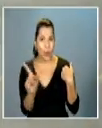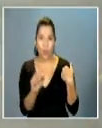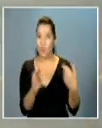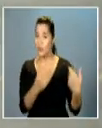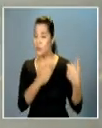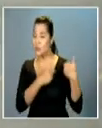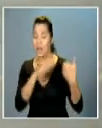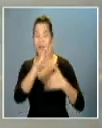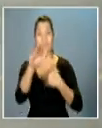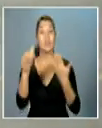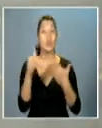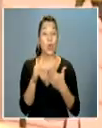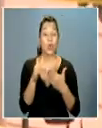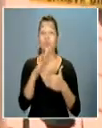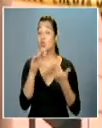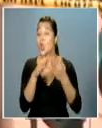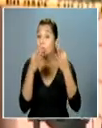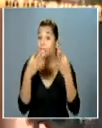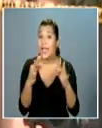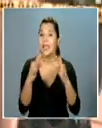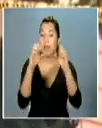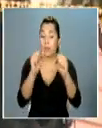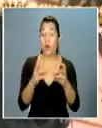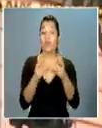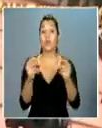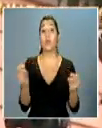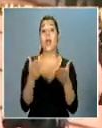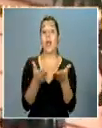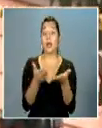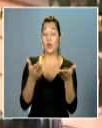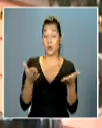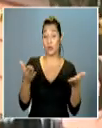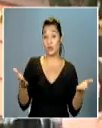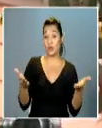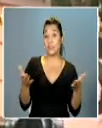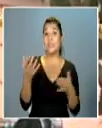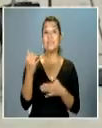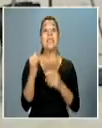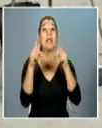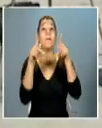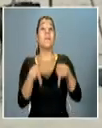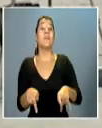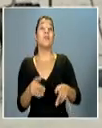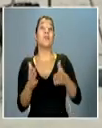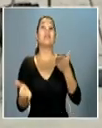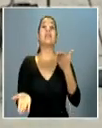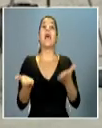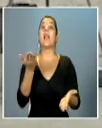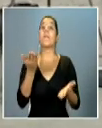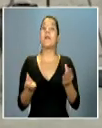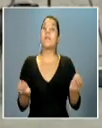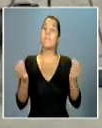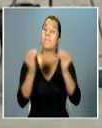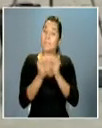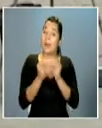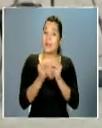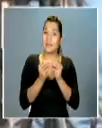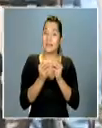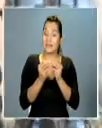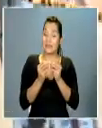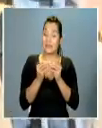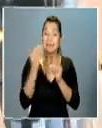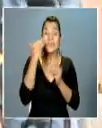el mundo trate de colaborar en que las cosas se resuelvan como mejor mande. Y tal vez si la gente fuera un poco destruida con respecto al